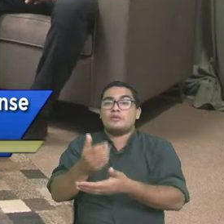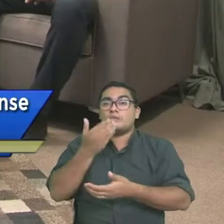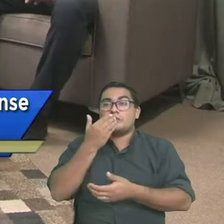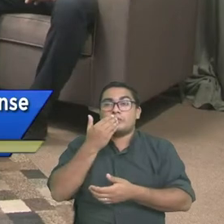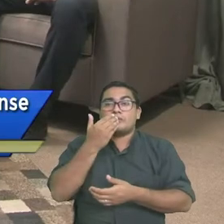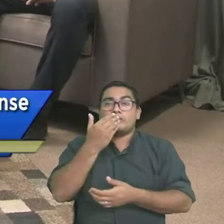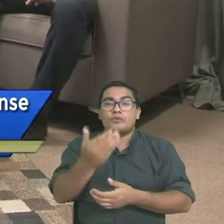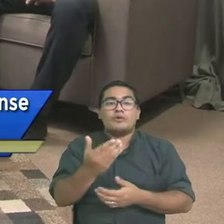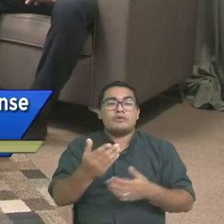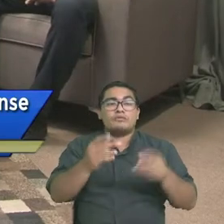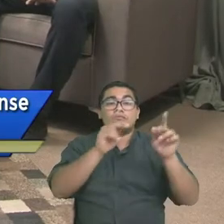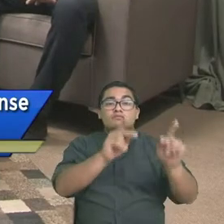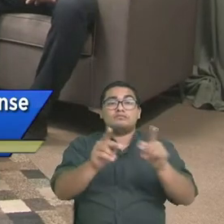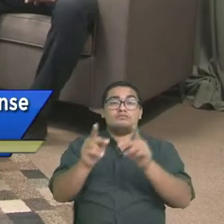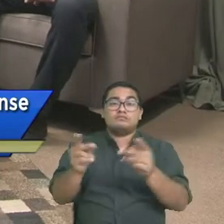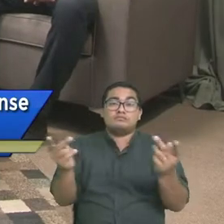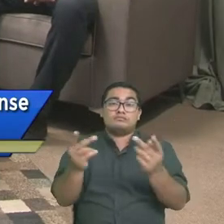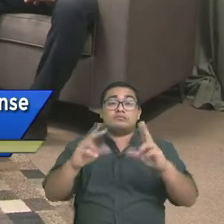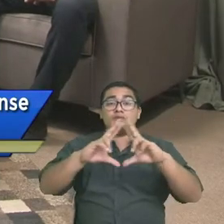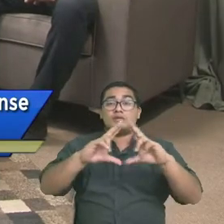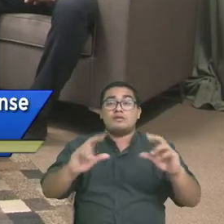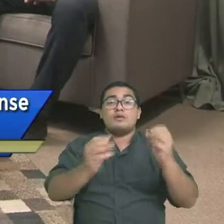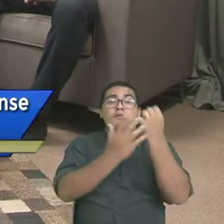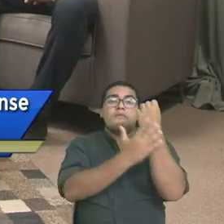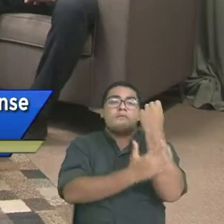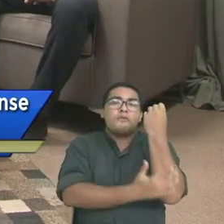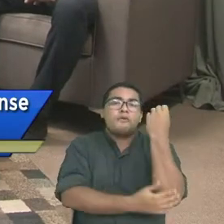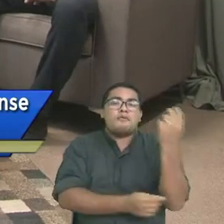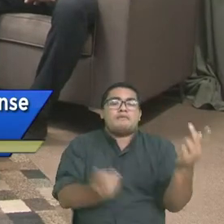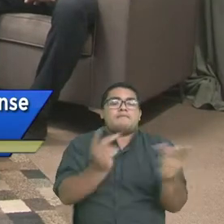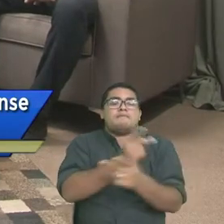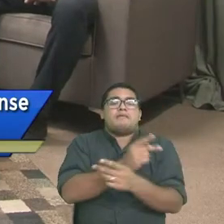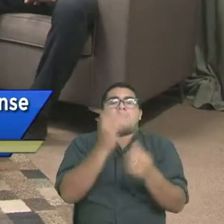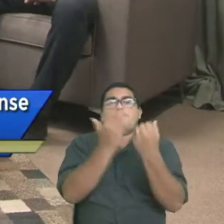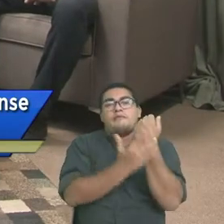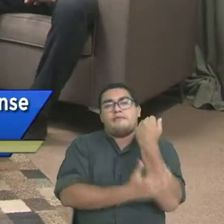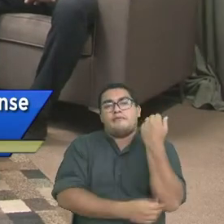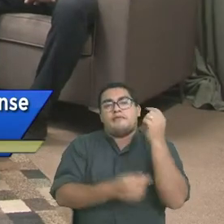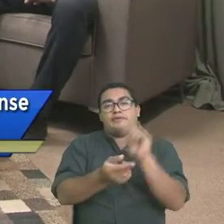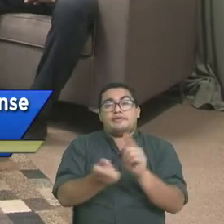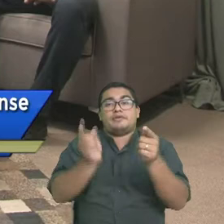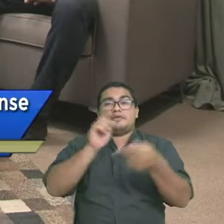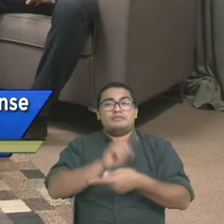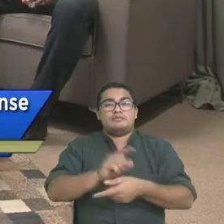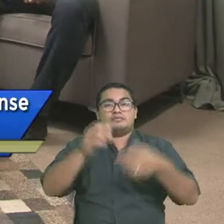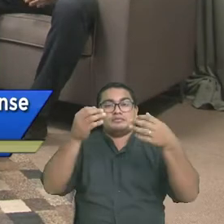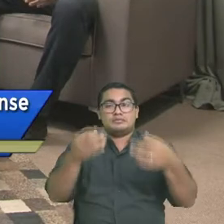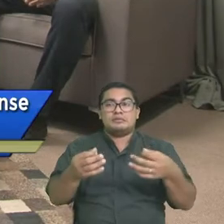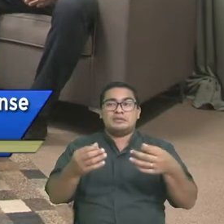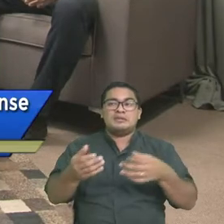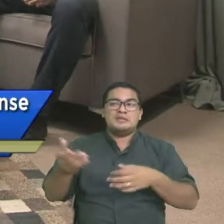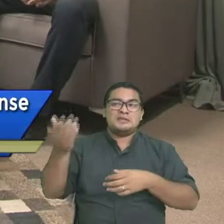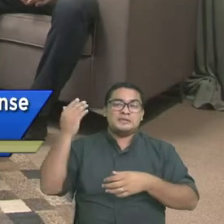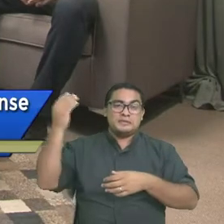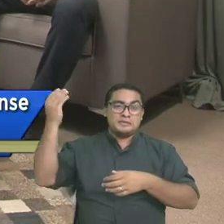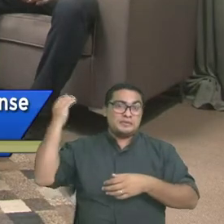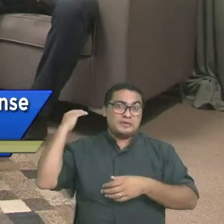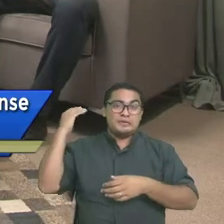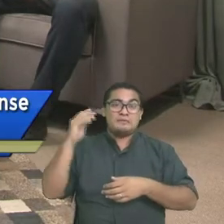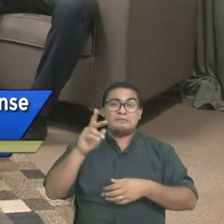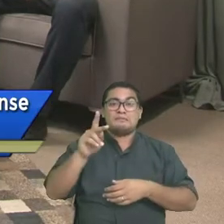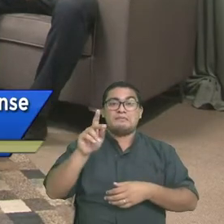el combate a la pobreza y a la pobreza extrema. Y a las pruebas me remito. Cuando nosotros abordamos este país, lo abordamos con